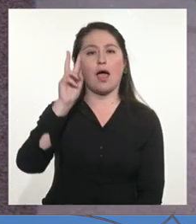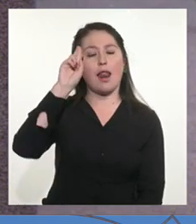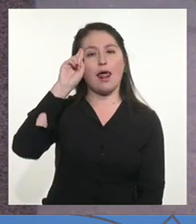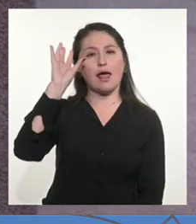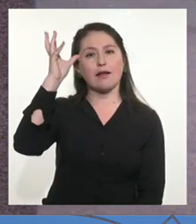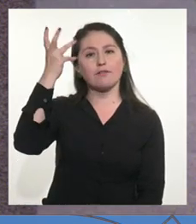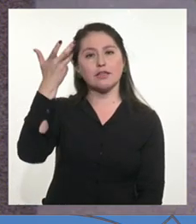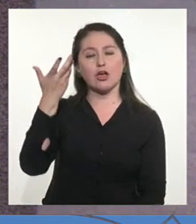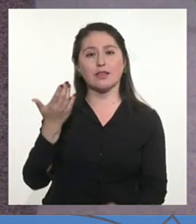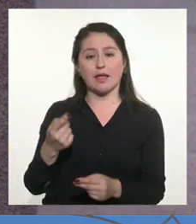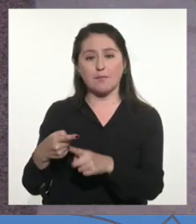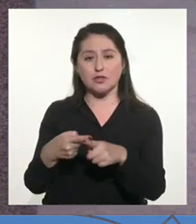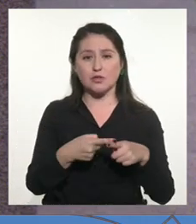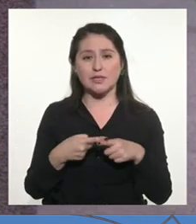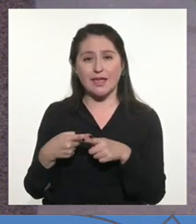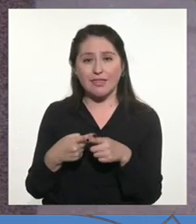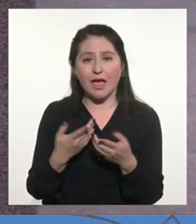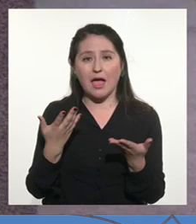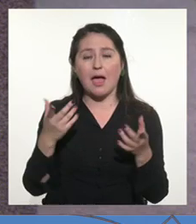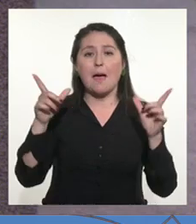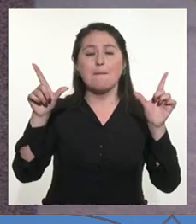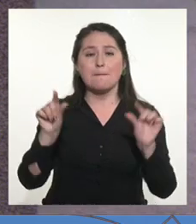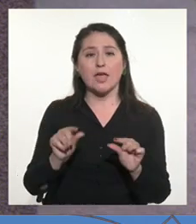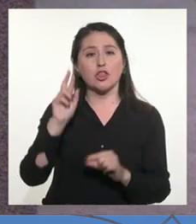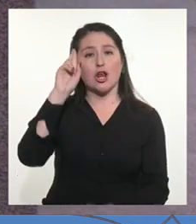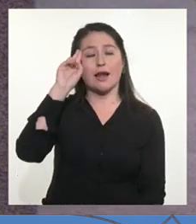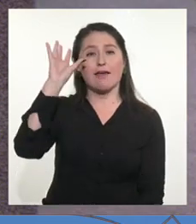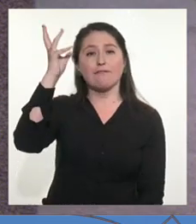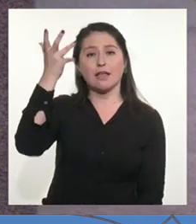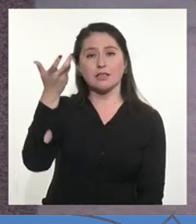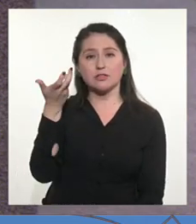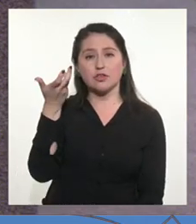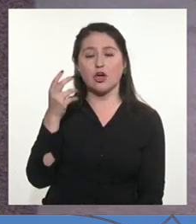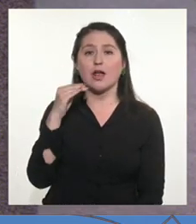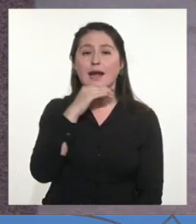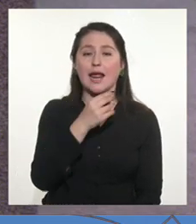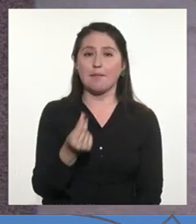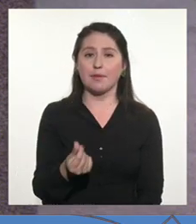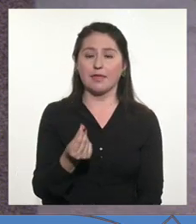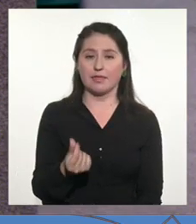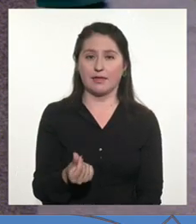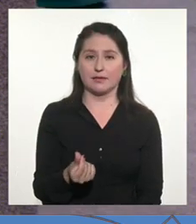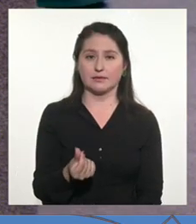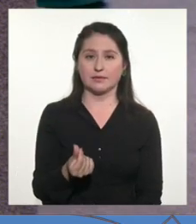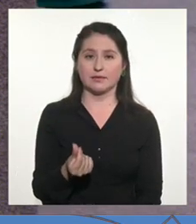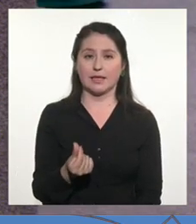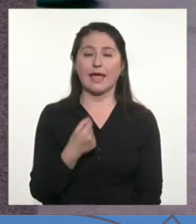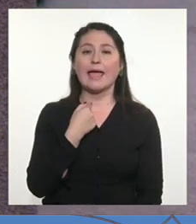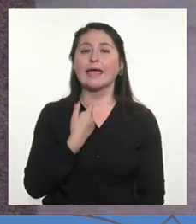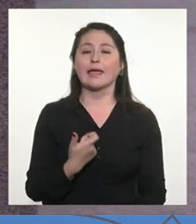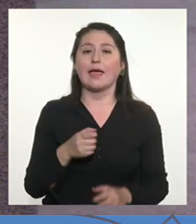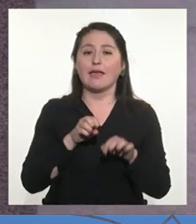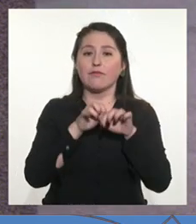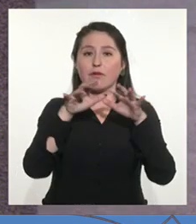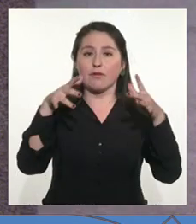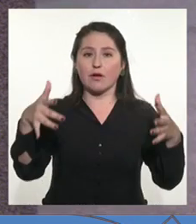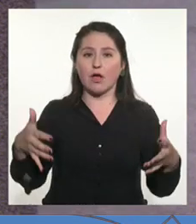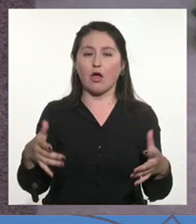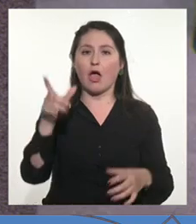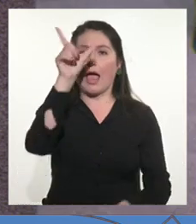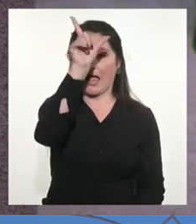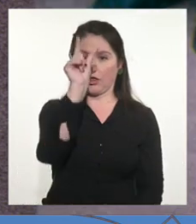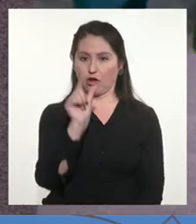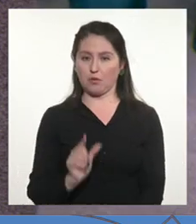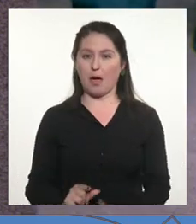de reflexión lo que se quiere espontaneidad y media rapidez osea que funcione el tronco medular pero el